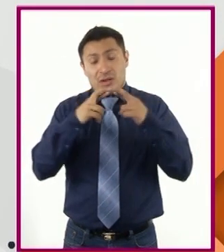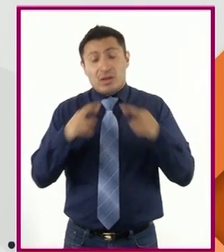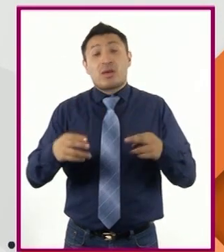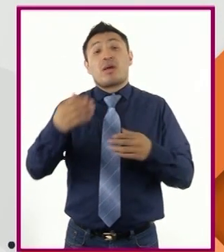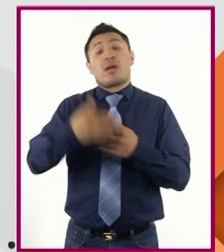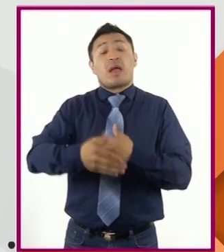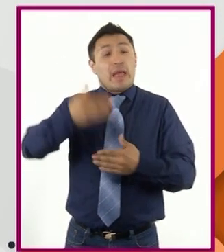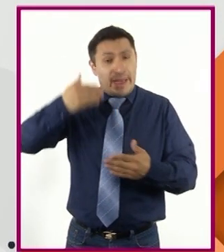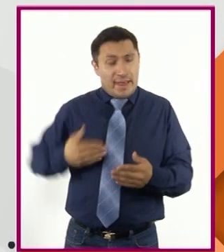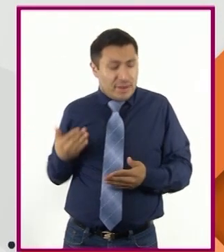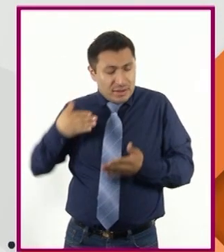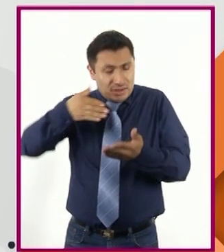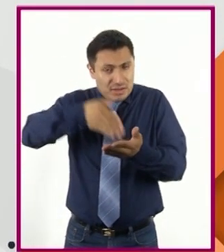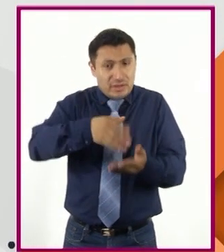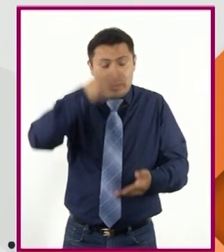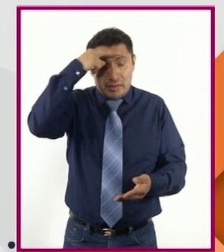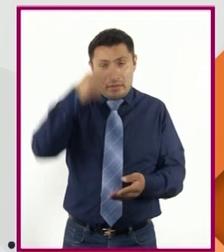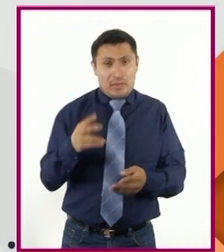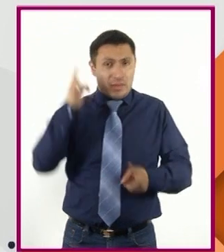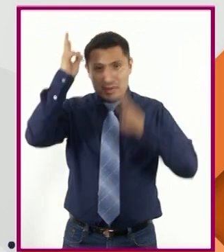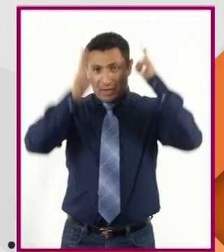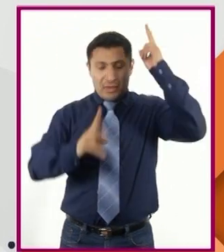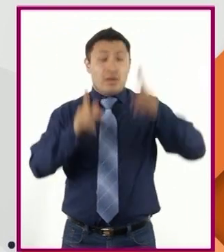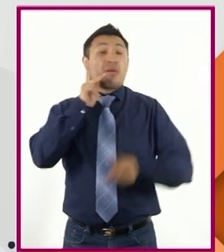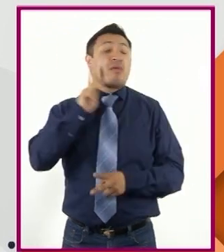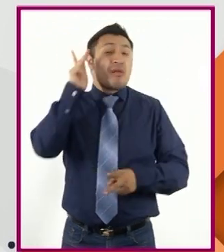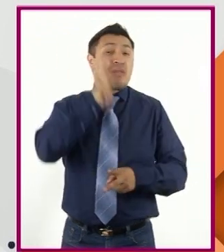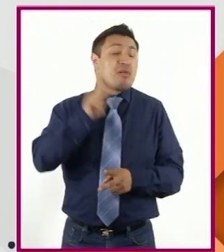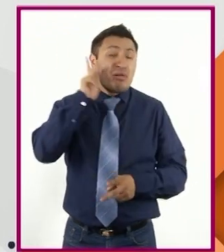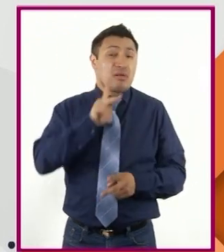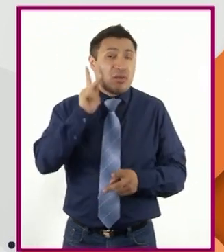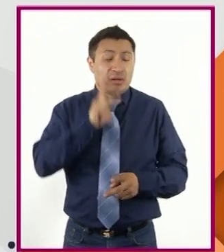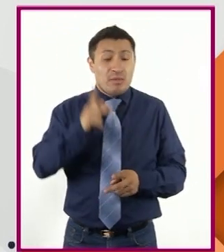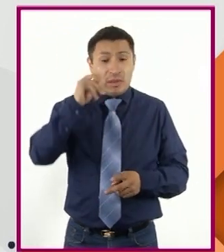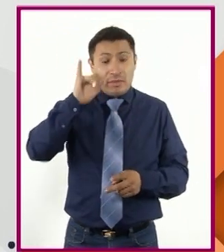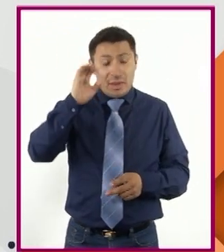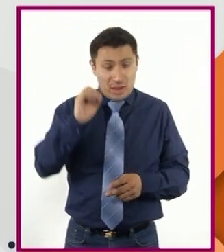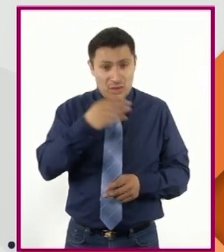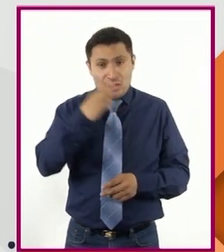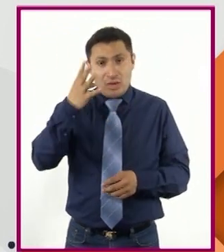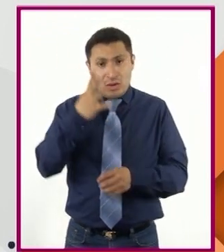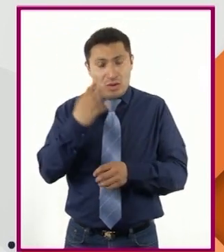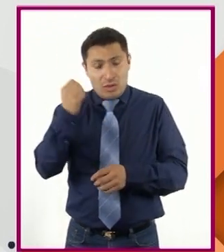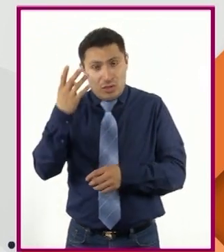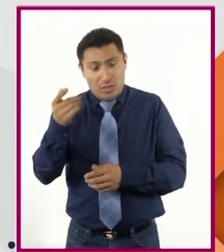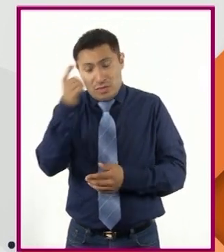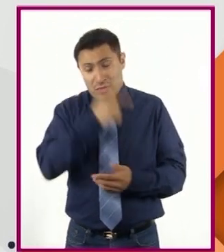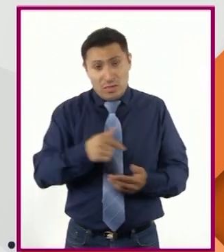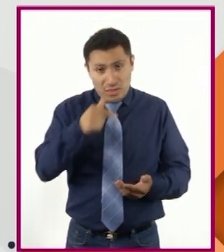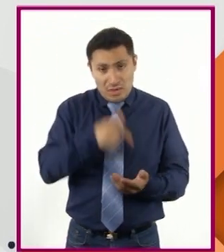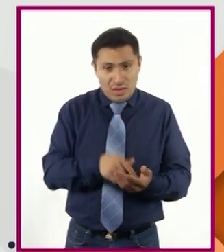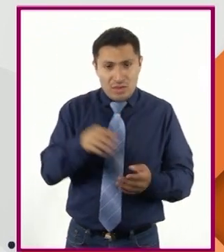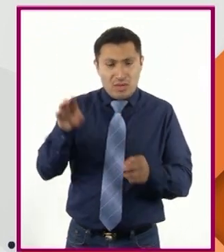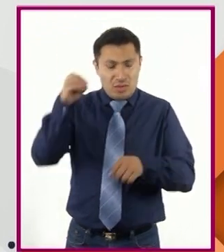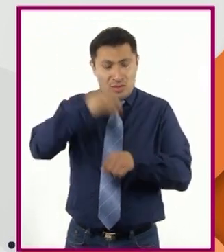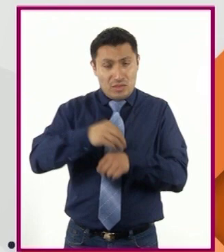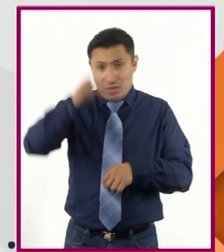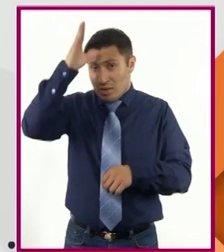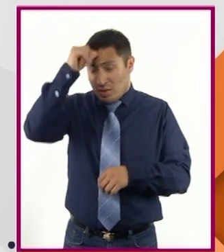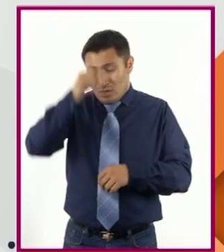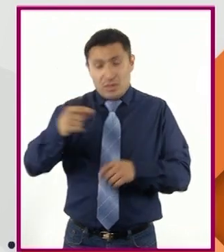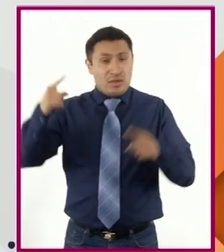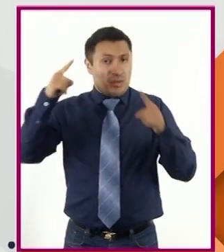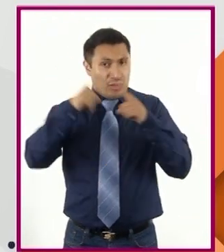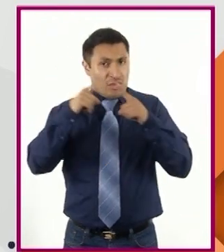antes de embarcarse a México, visitó al Papa Pío IX en busca de un acuerdo o concordato, en la que la Iglesia